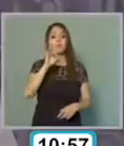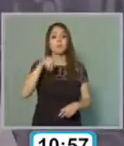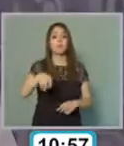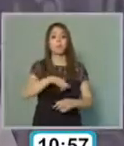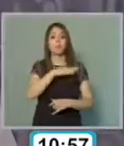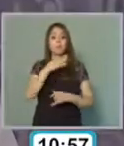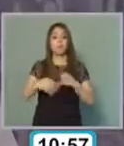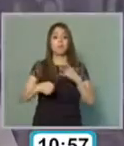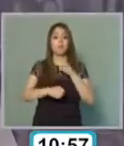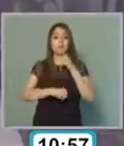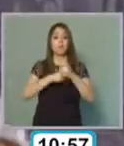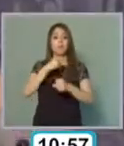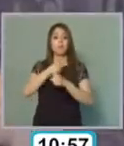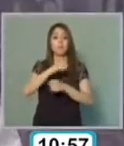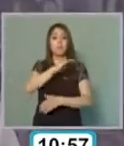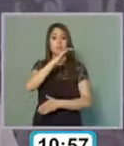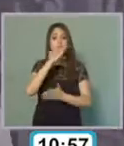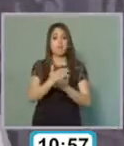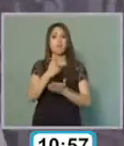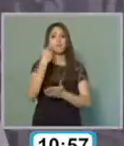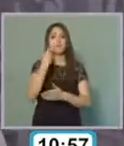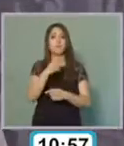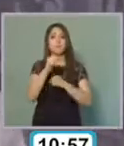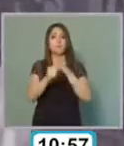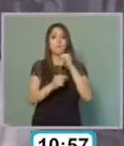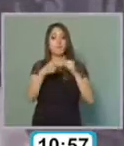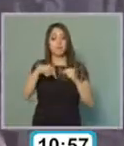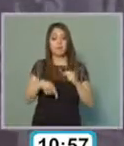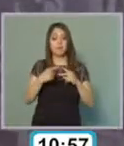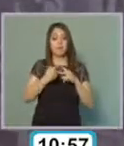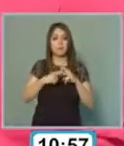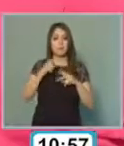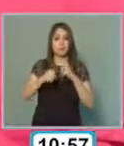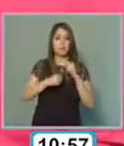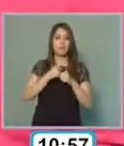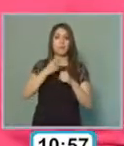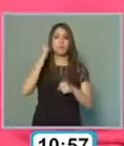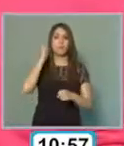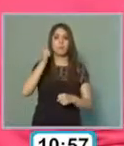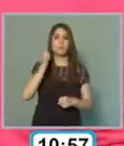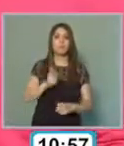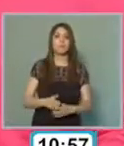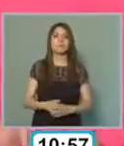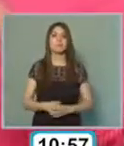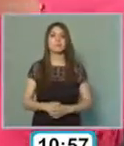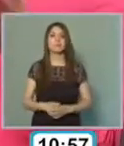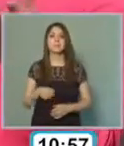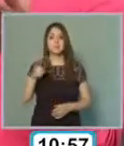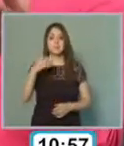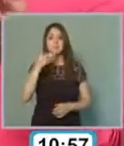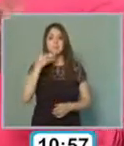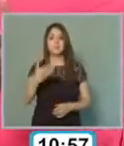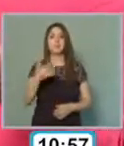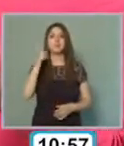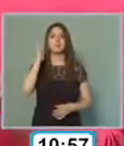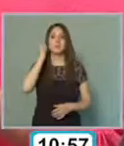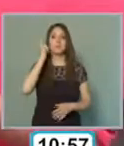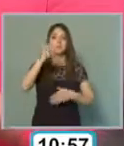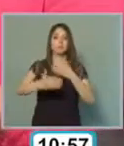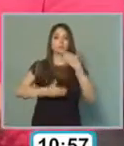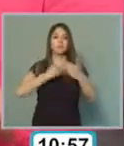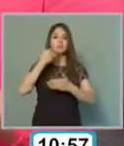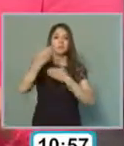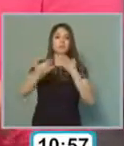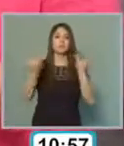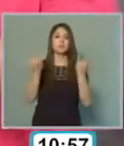la Pues serie. vamos de perdida, empezamos en este año, si Dios quiere empezamos. Muy bien, pues muchas felicidades de verdad, que les vaya muy bien como siempre les ha ido Gracias. y pues a